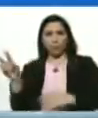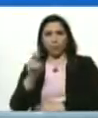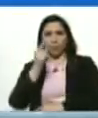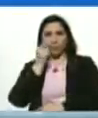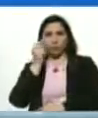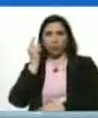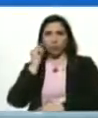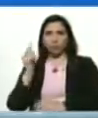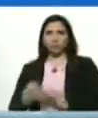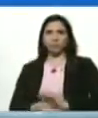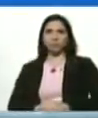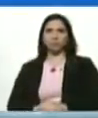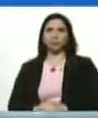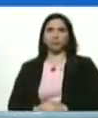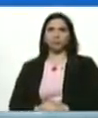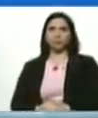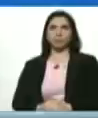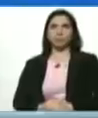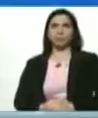venezolanas